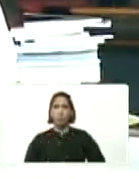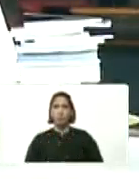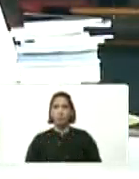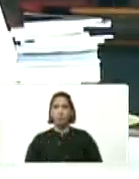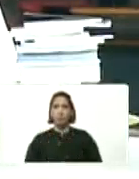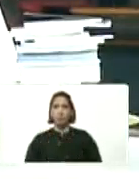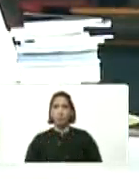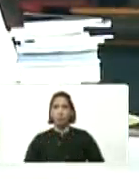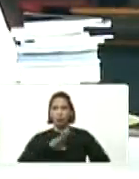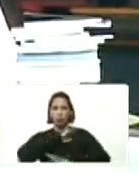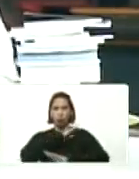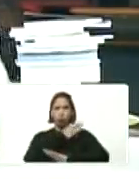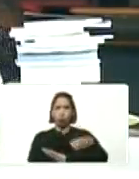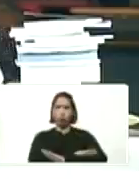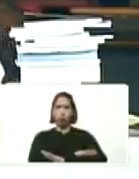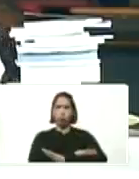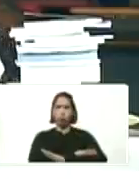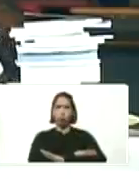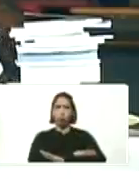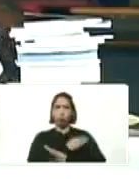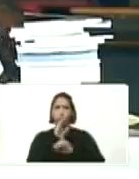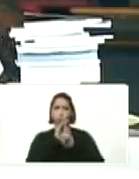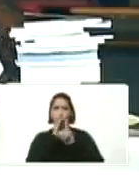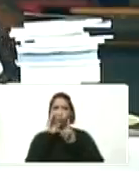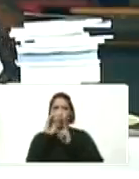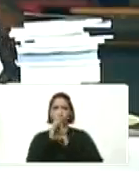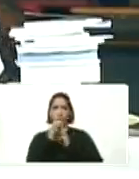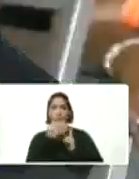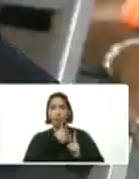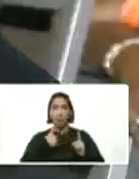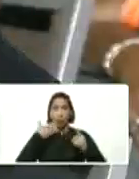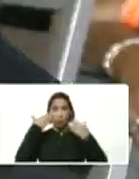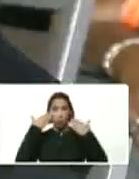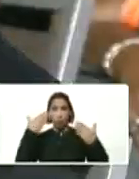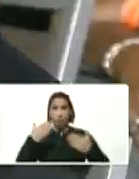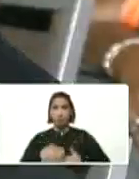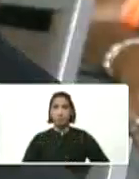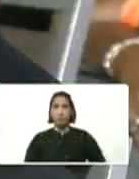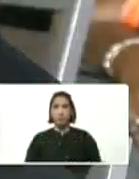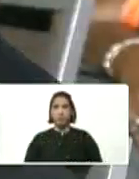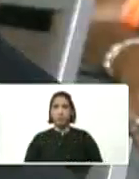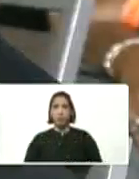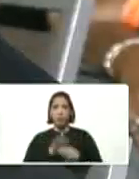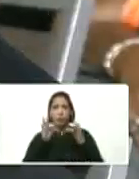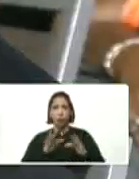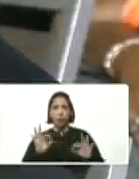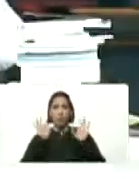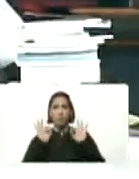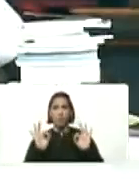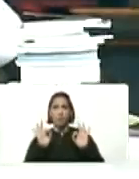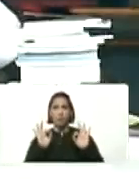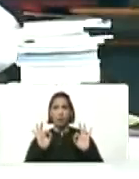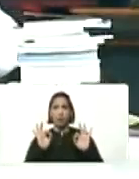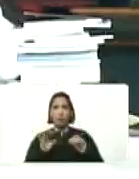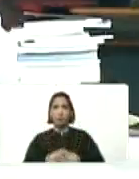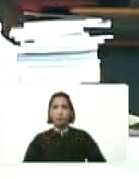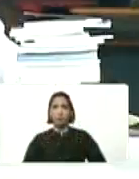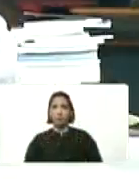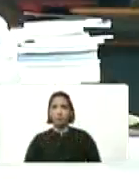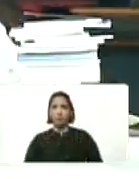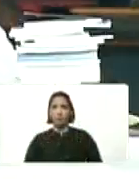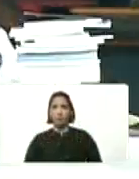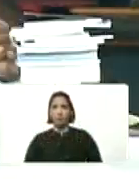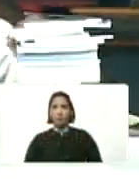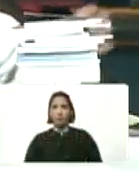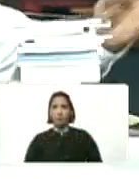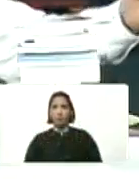como fortaleza de la cultura. Quiero saludar de manera muy especial a